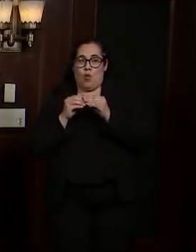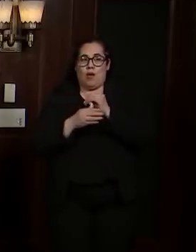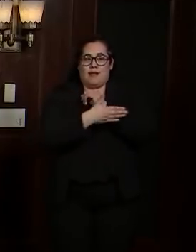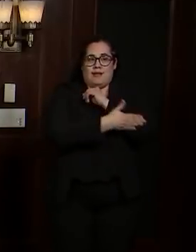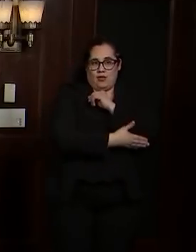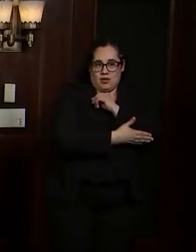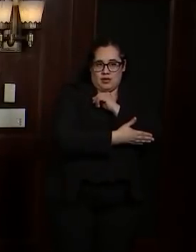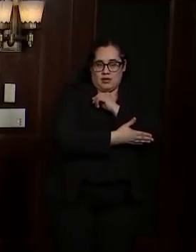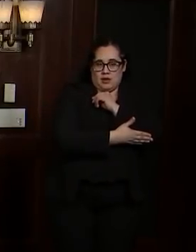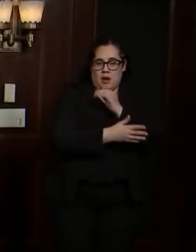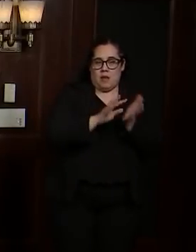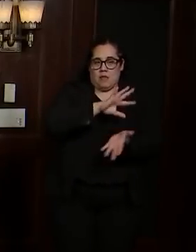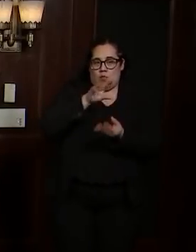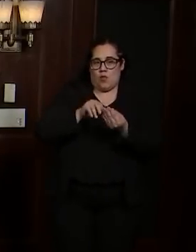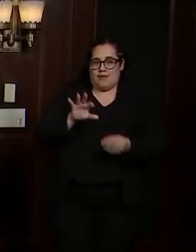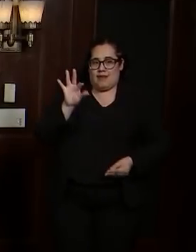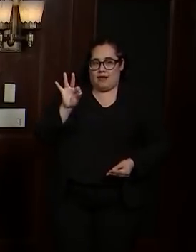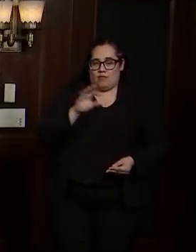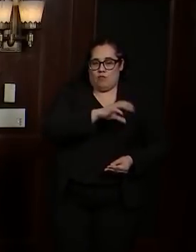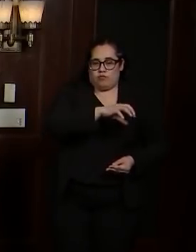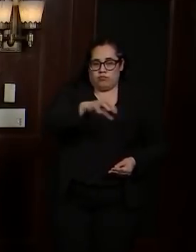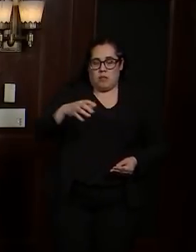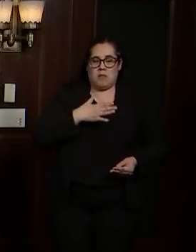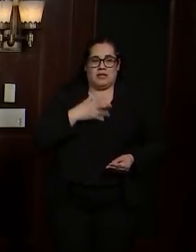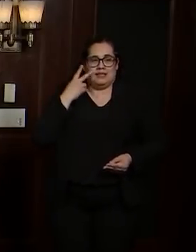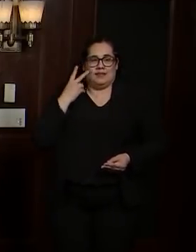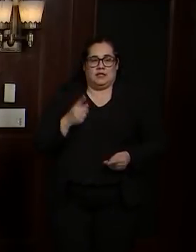condado. Visite la página